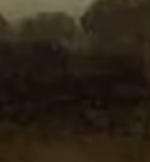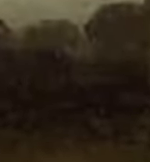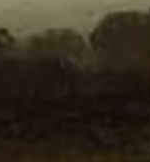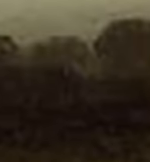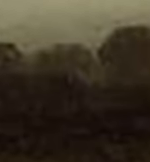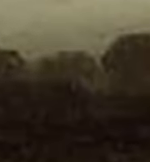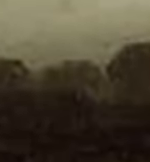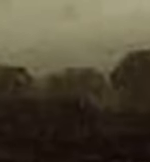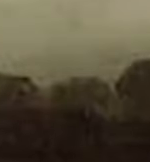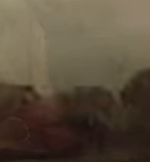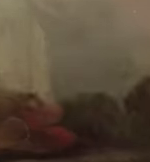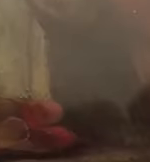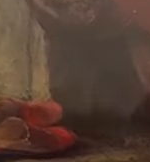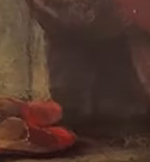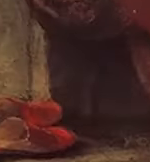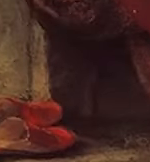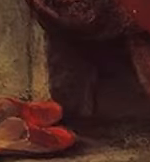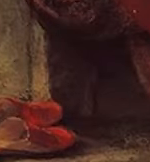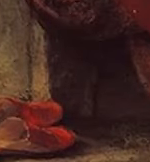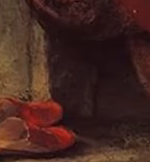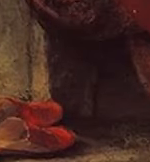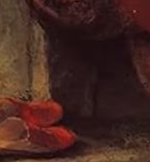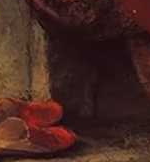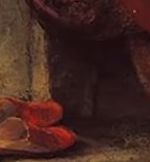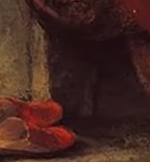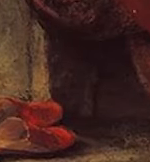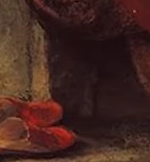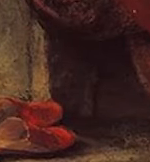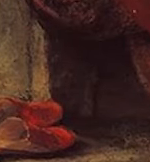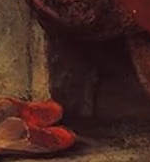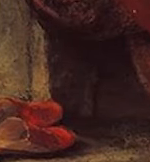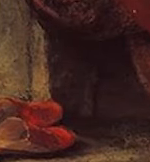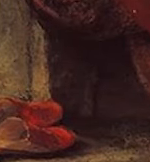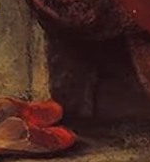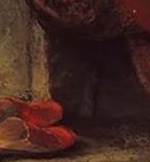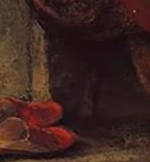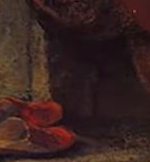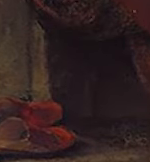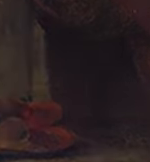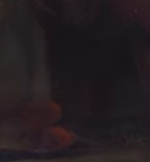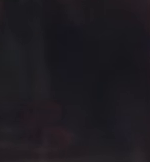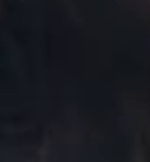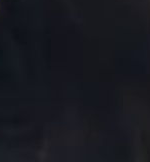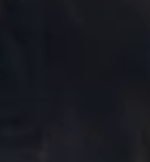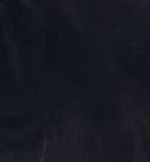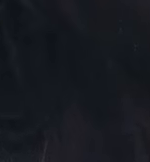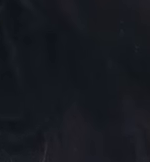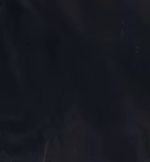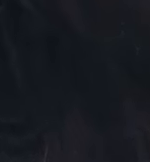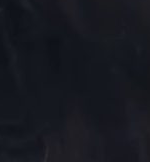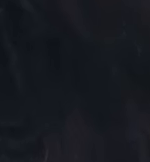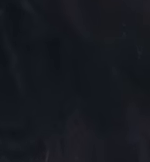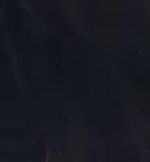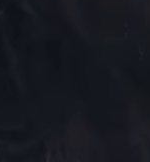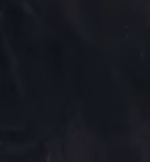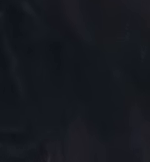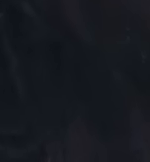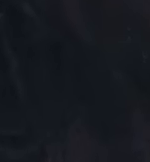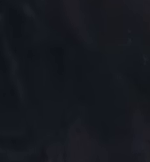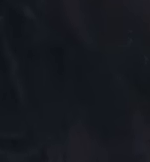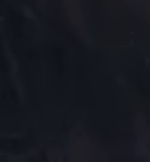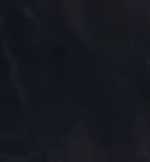en 1625. Aunque sus primeros autorretratos destacaban por la alegría, los de sus últimos años reflejan un